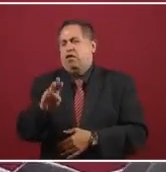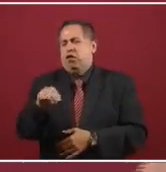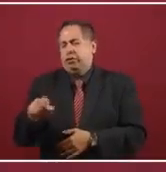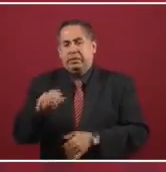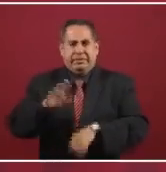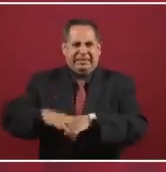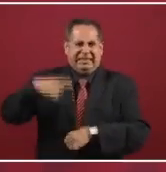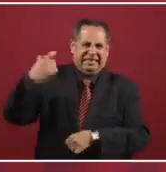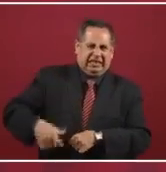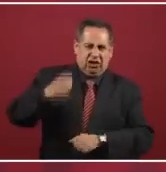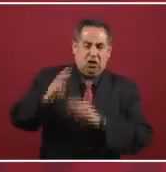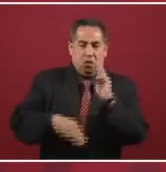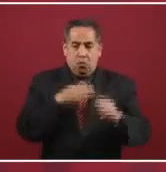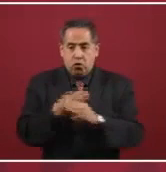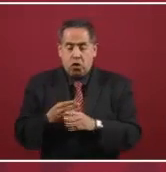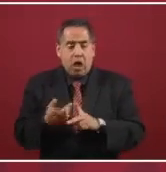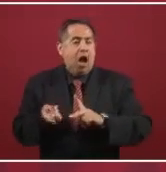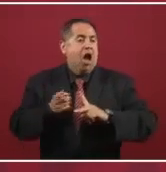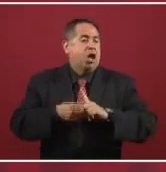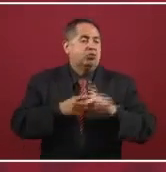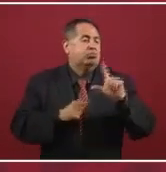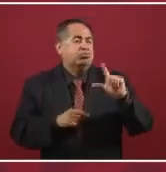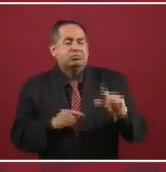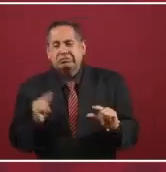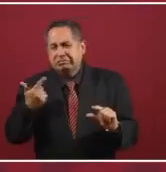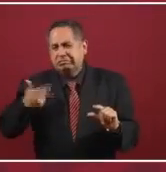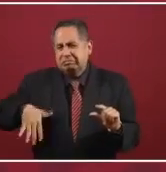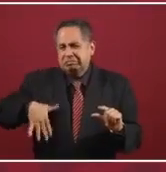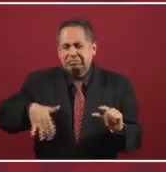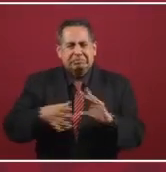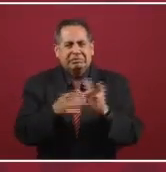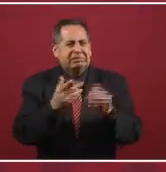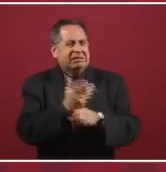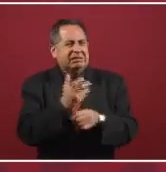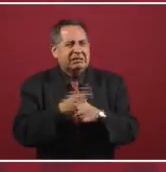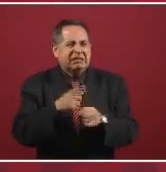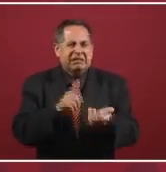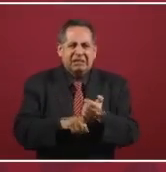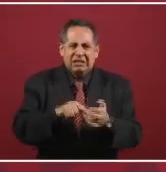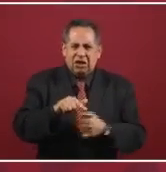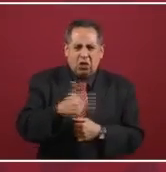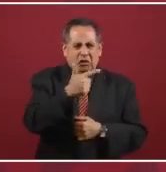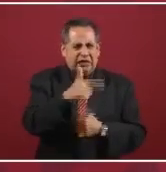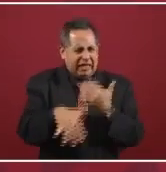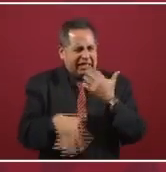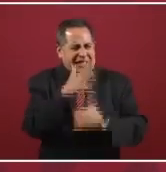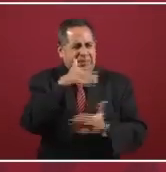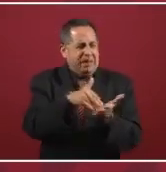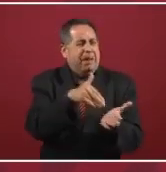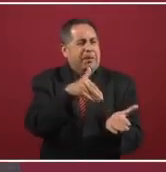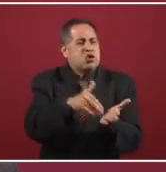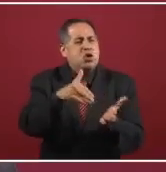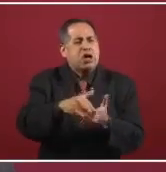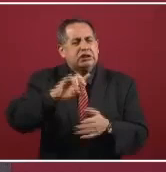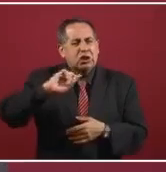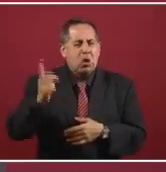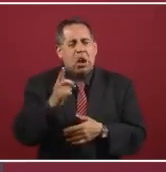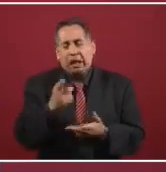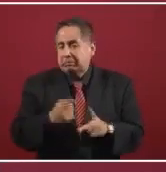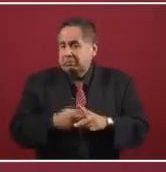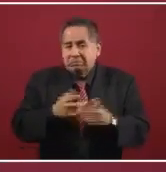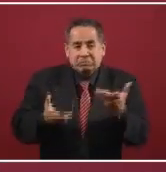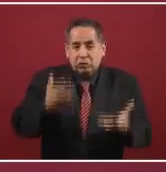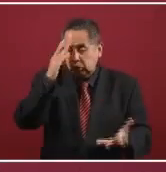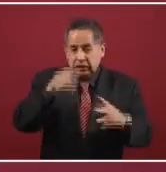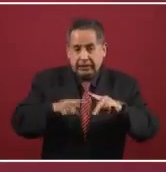eso, hasta estimaciones más recientes de algunos medios en Estados Unidos que hablan de 12, 15 mil millones de dólares.